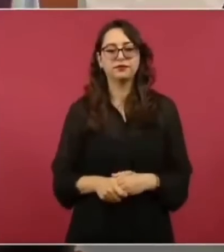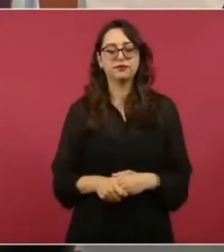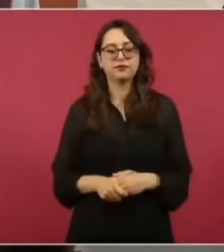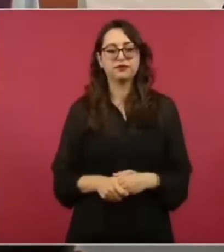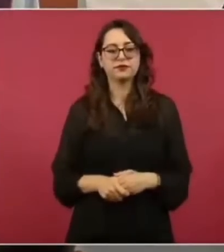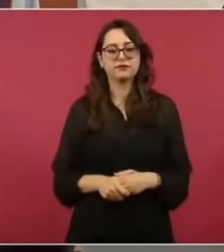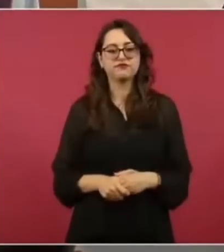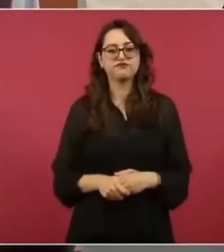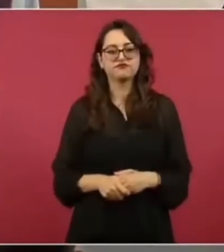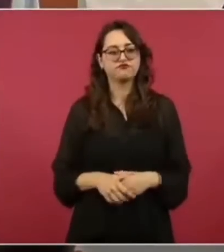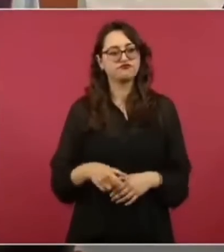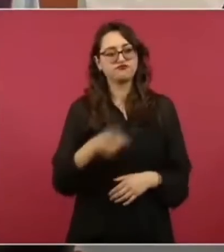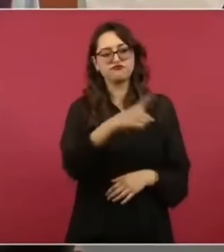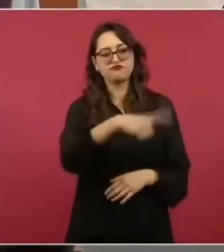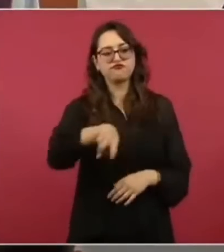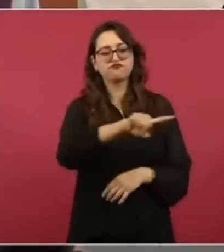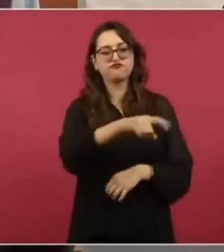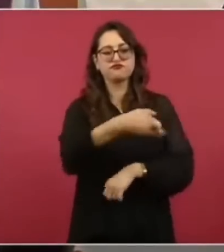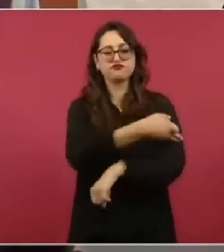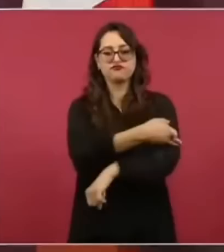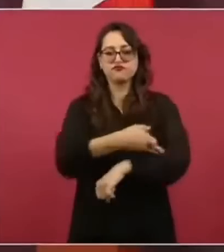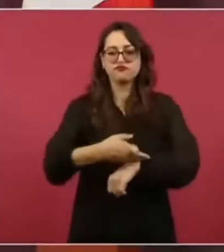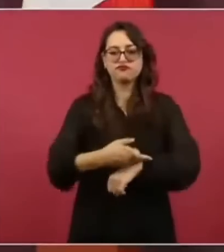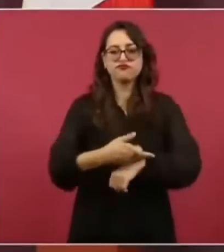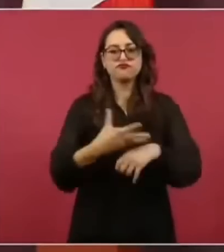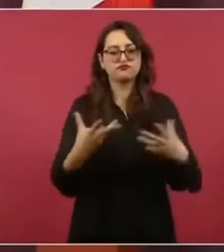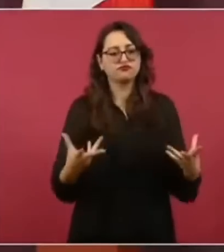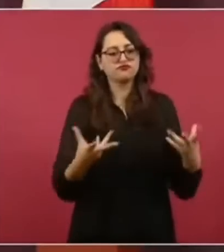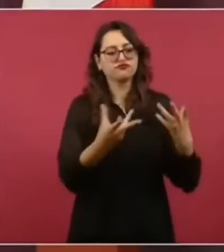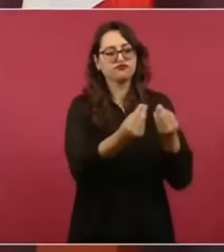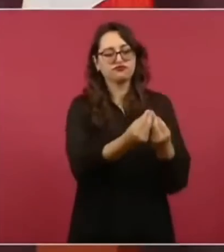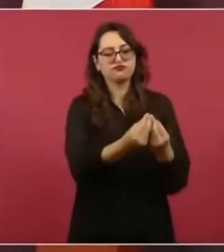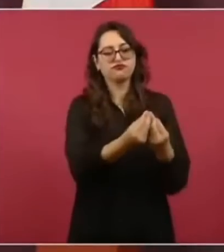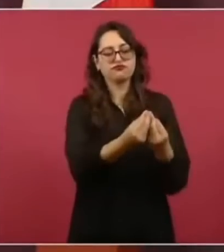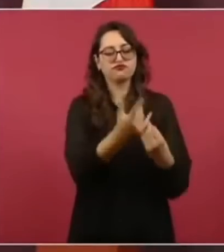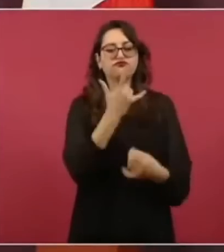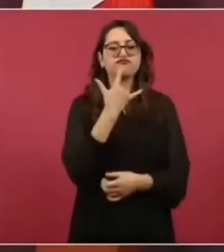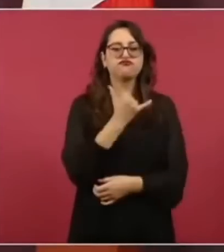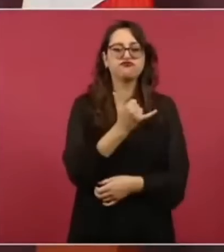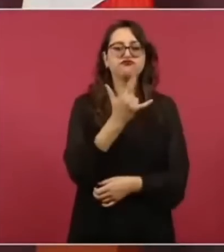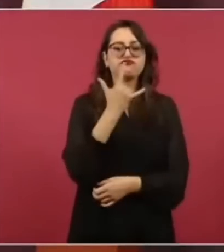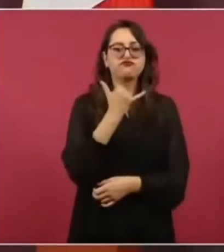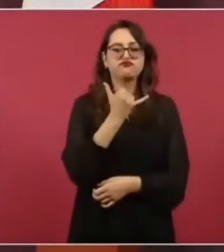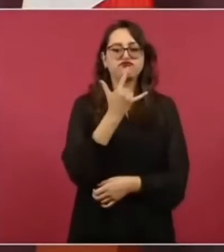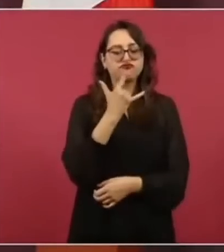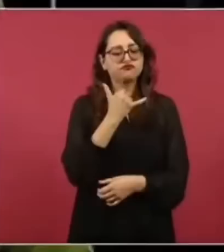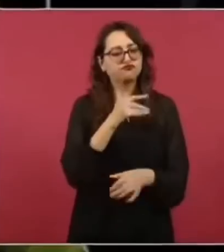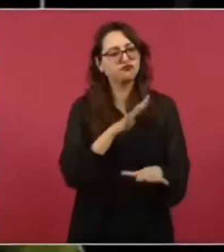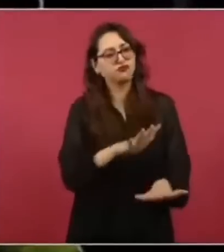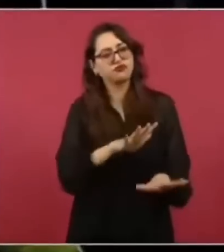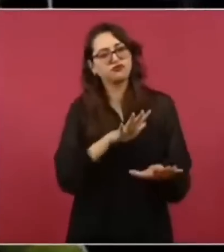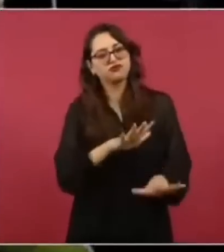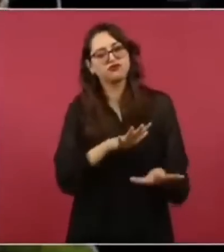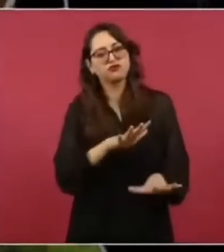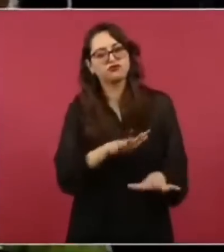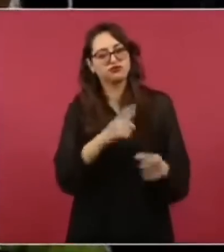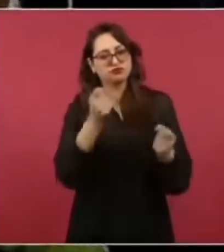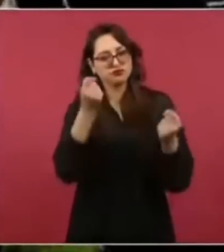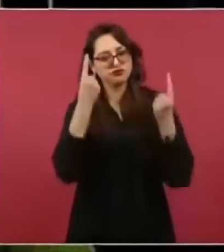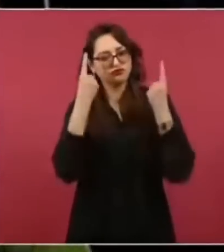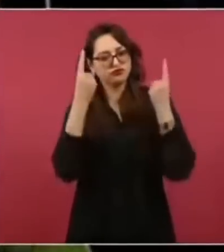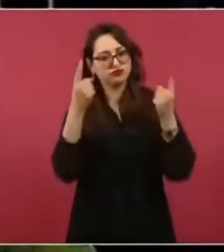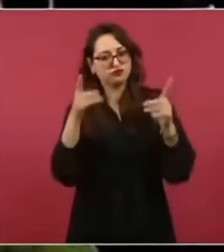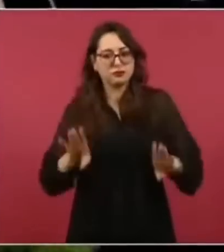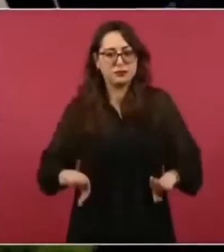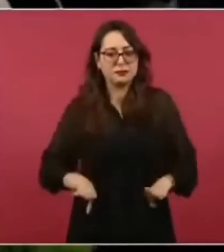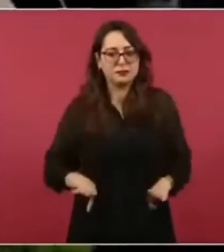Toda una familia que son un ejemplo por su